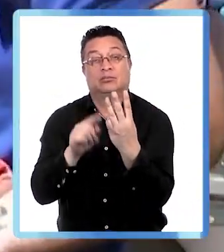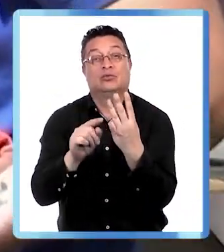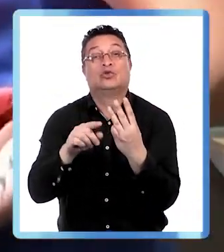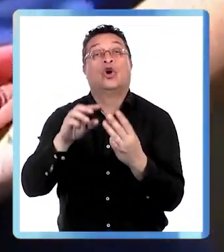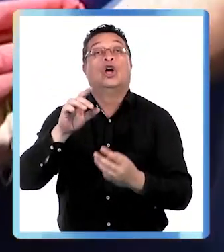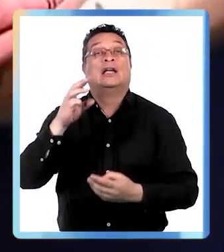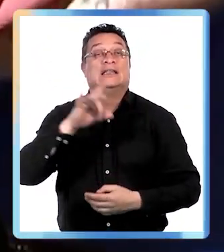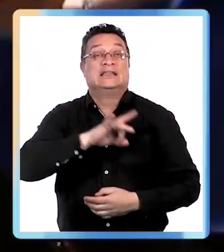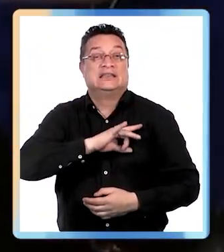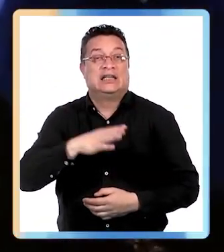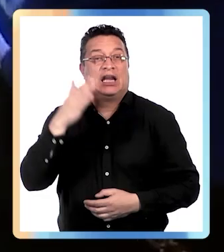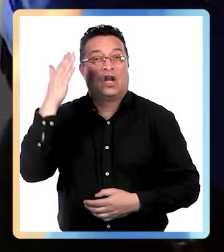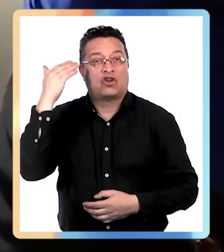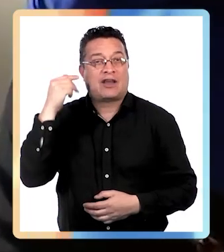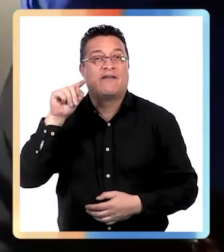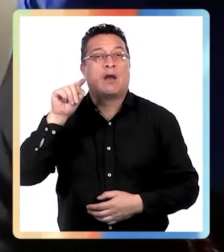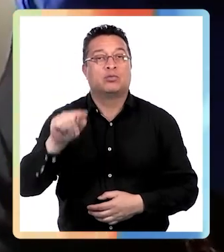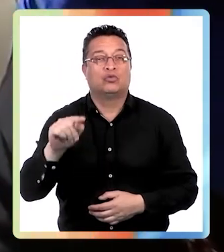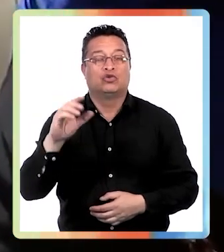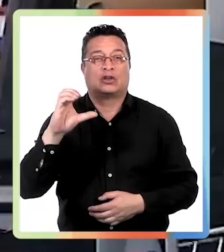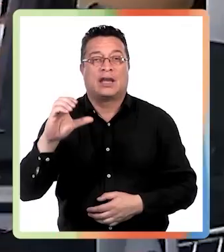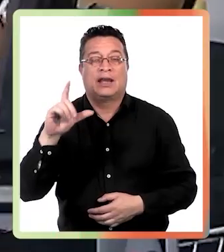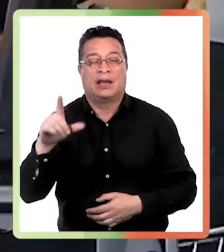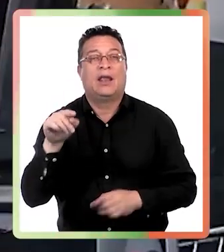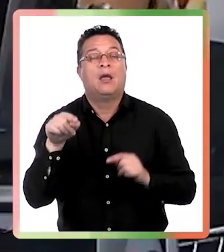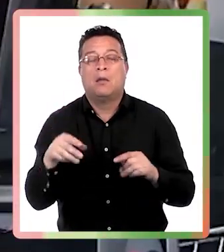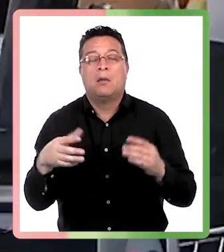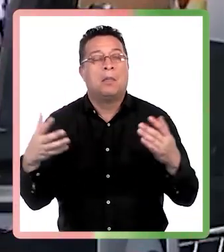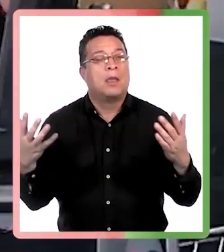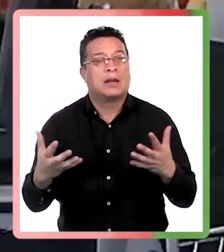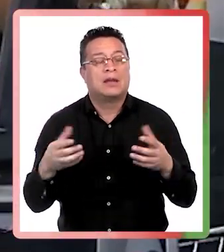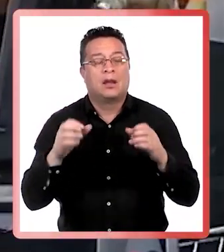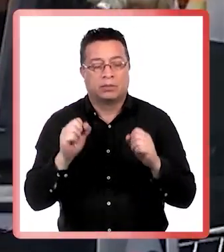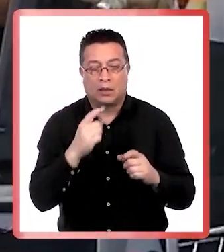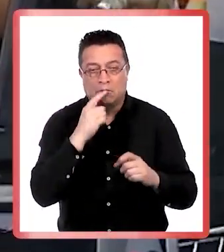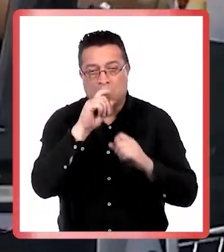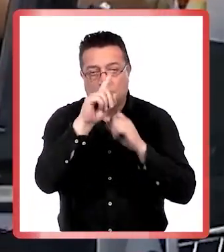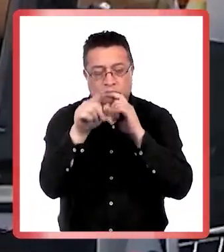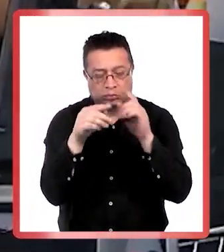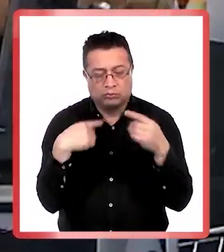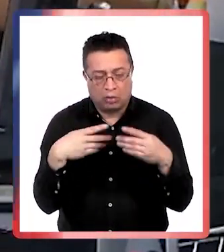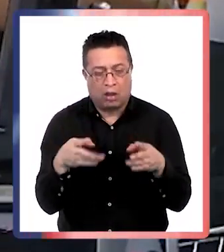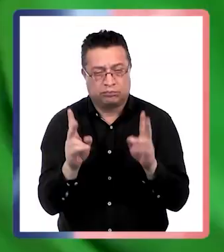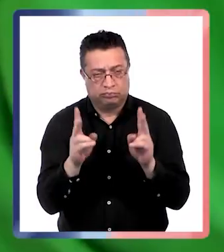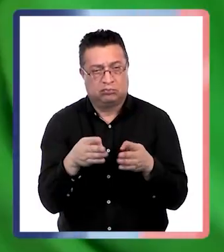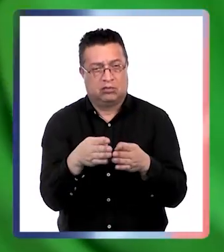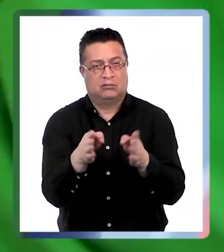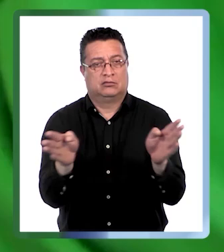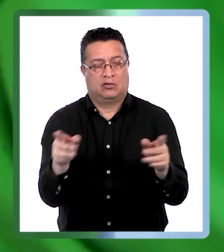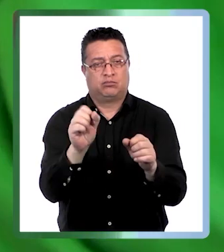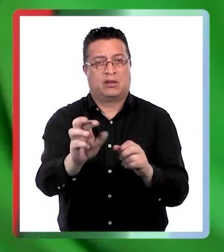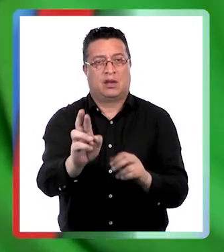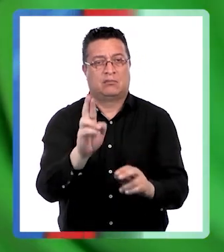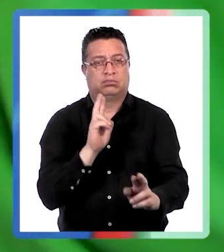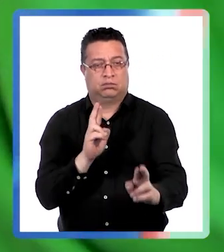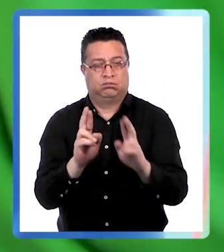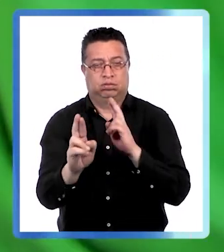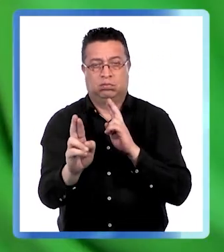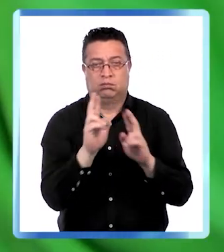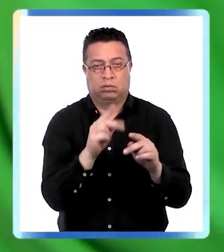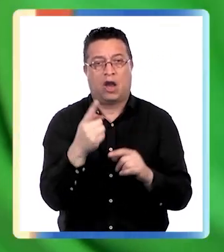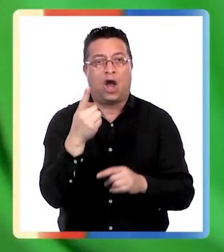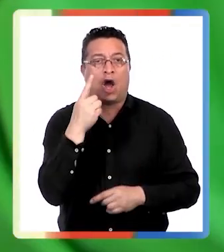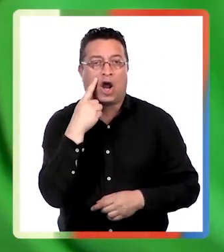web chilenosabe.cl. ¿Qué busca medir esta encuesta y que todavía estábamos abiertos a que ustedes nos puedan